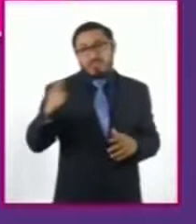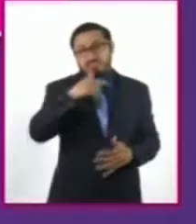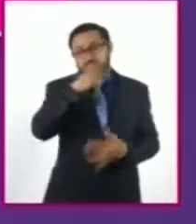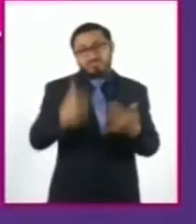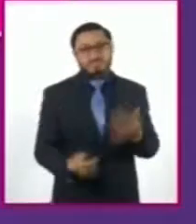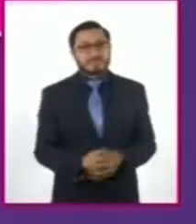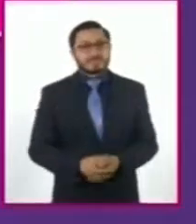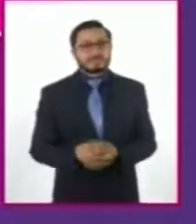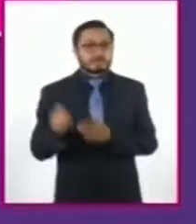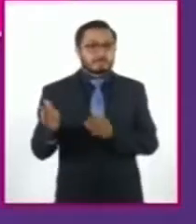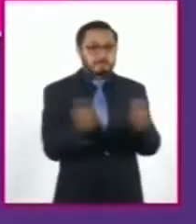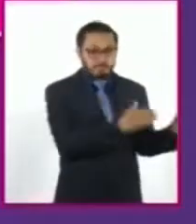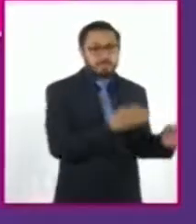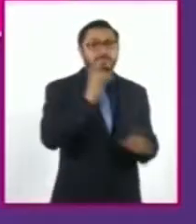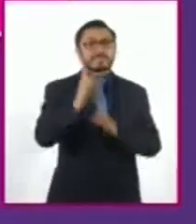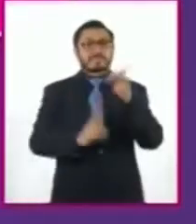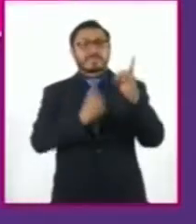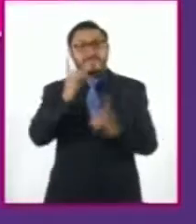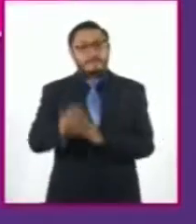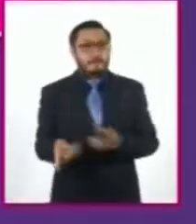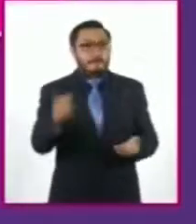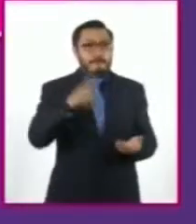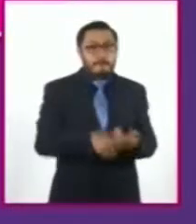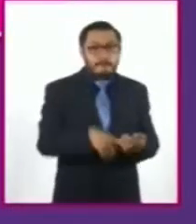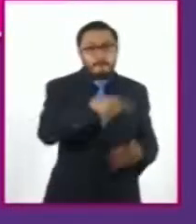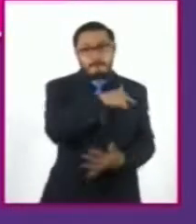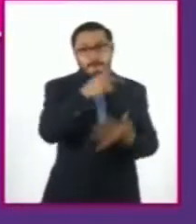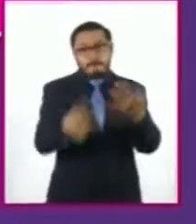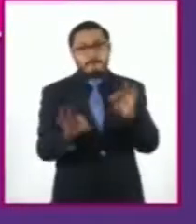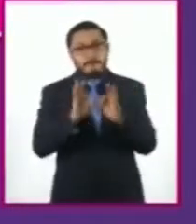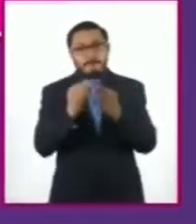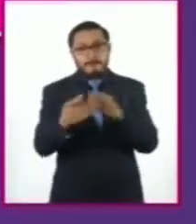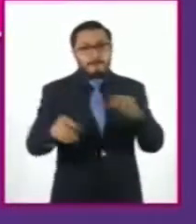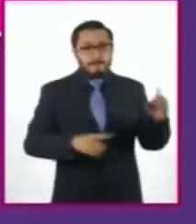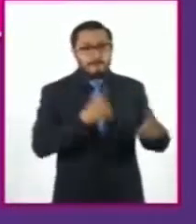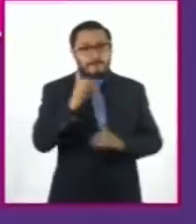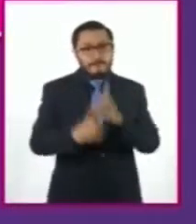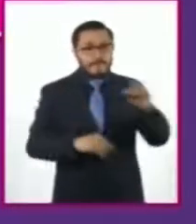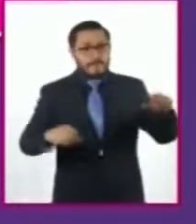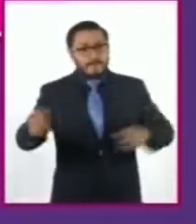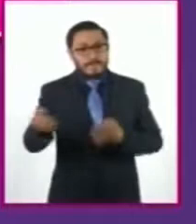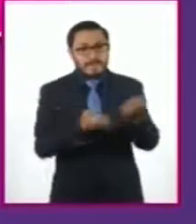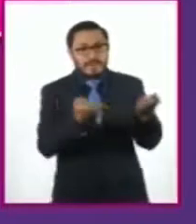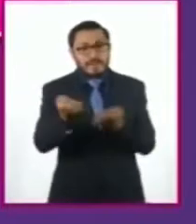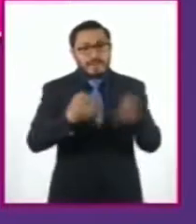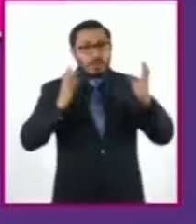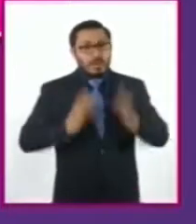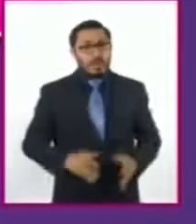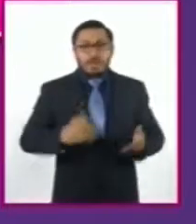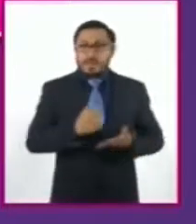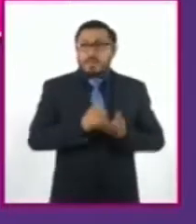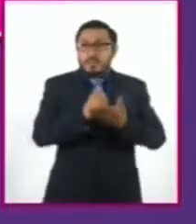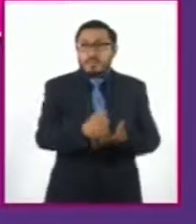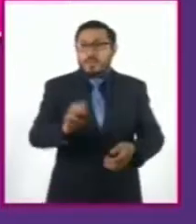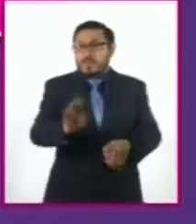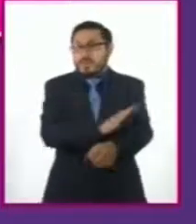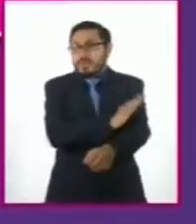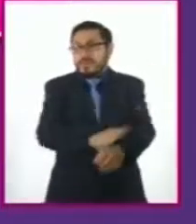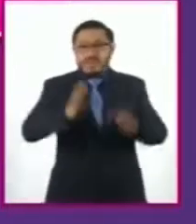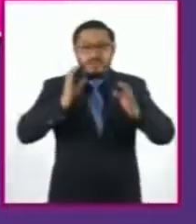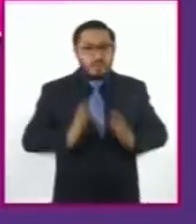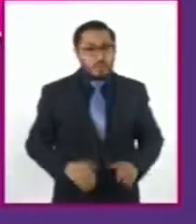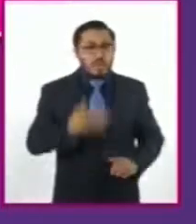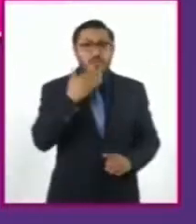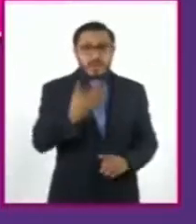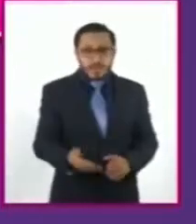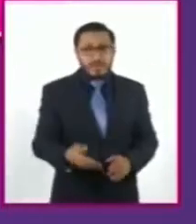Deportivo. Incluye todas las formas de actividad física que contribuyen al buen estado físico, al